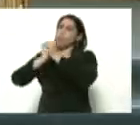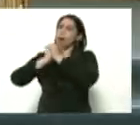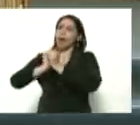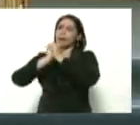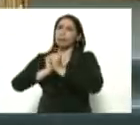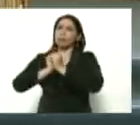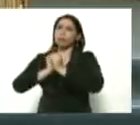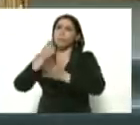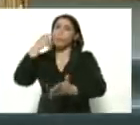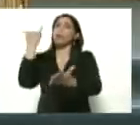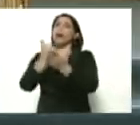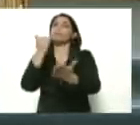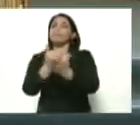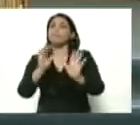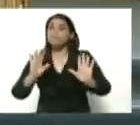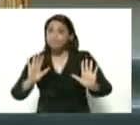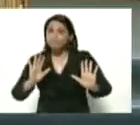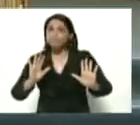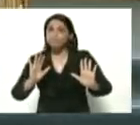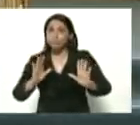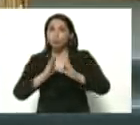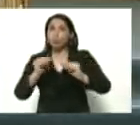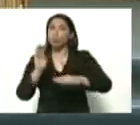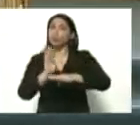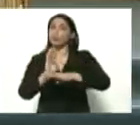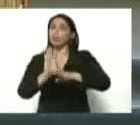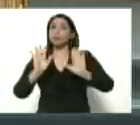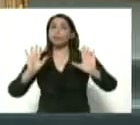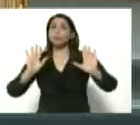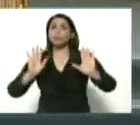y mosca, todo cuidando.